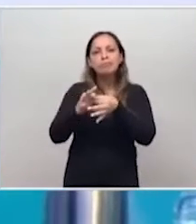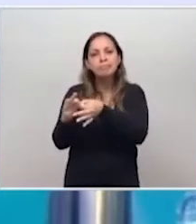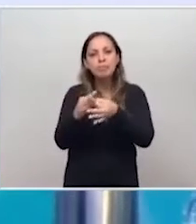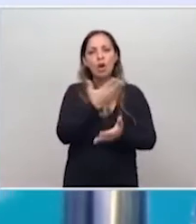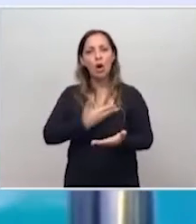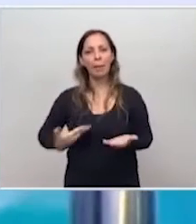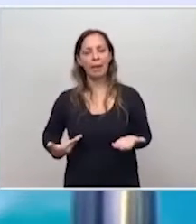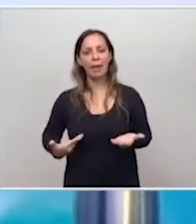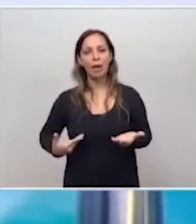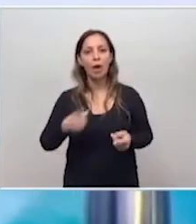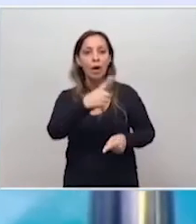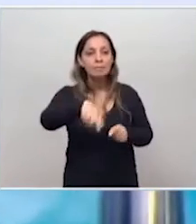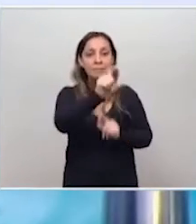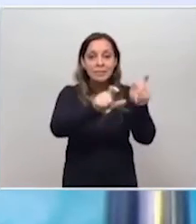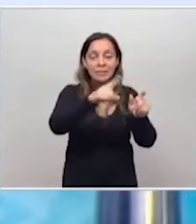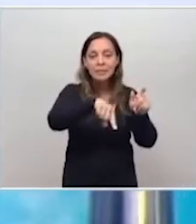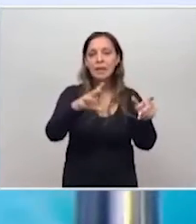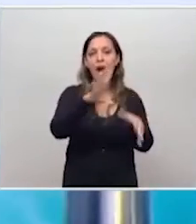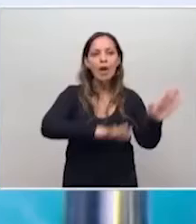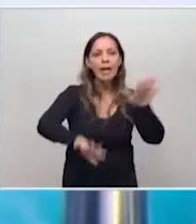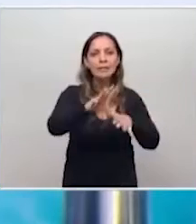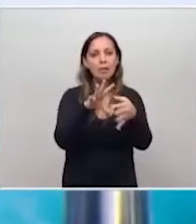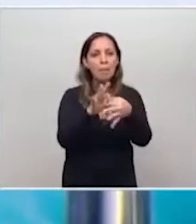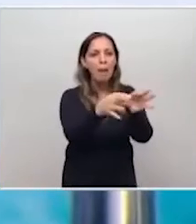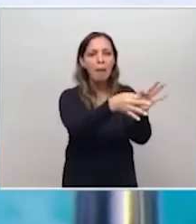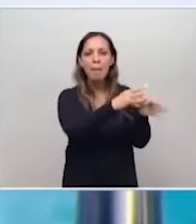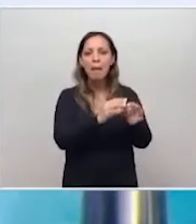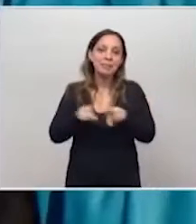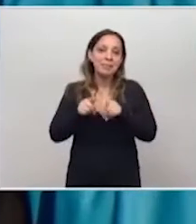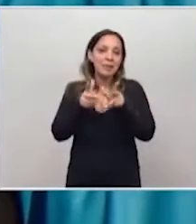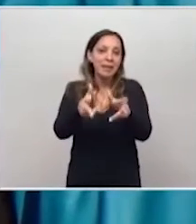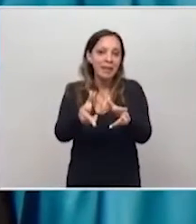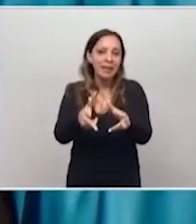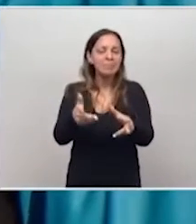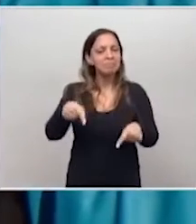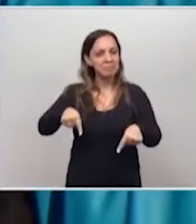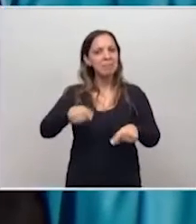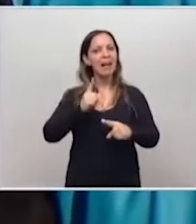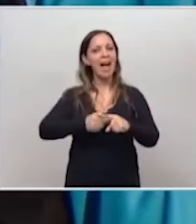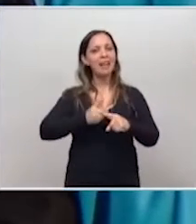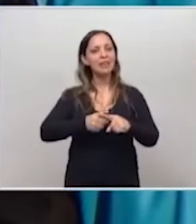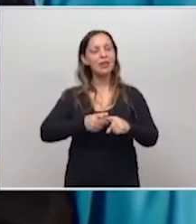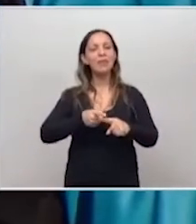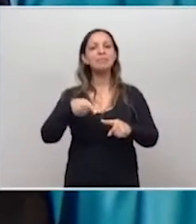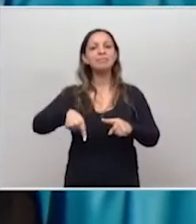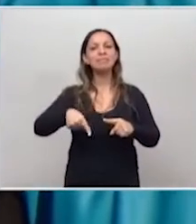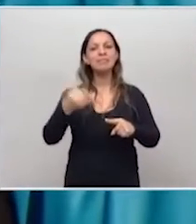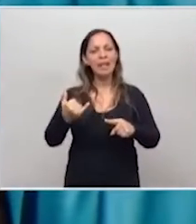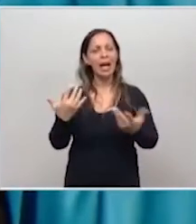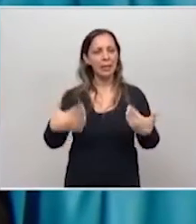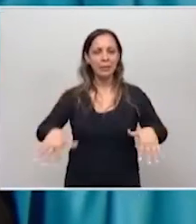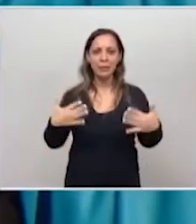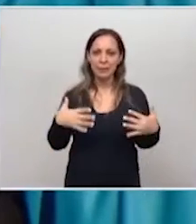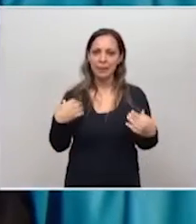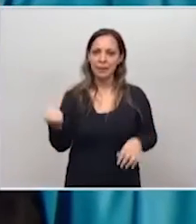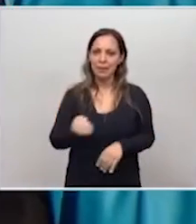se organizaron y nos dieron una enorme mano a los y las bonaerenses y a su gobierno. Este acto tiene mucho simbolismo.